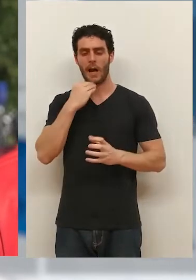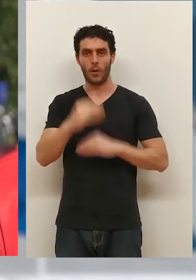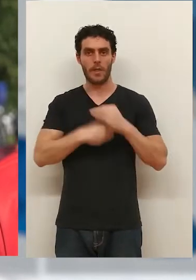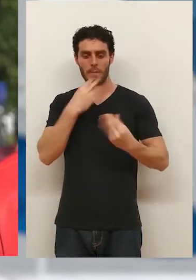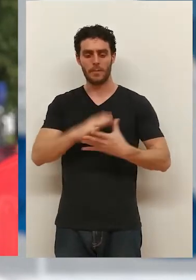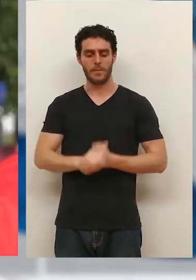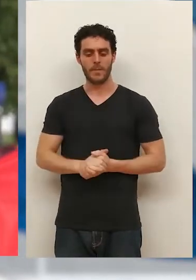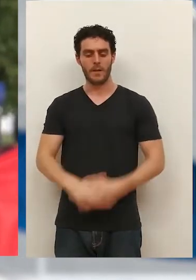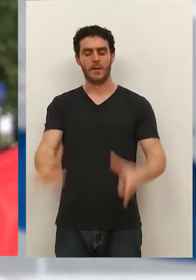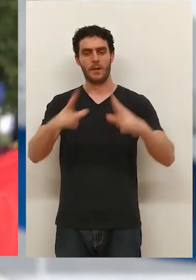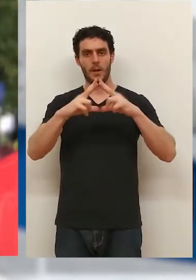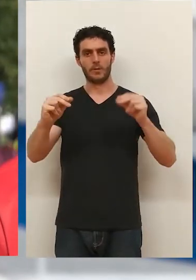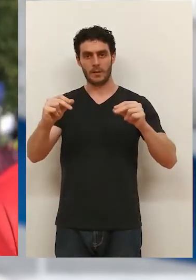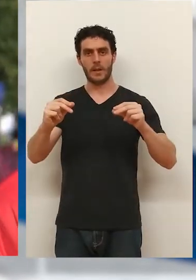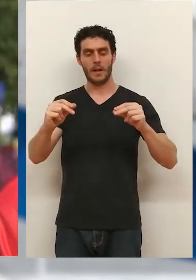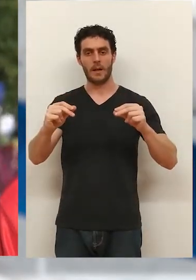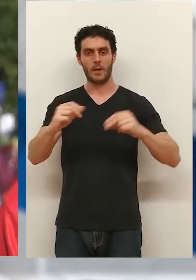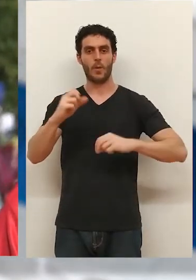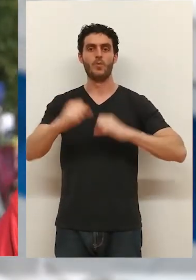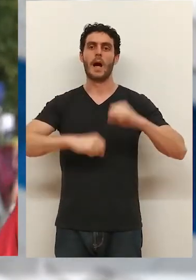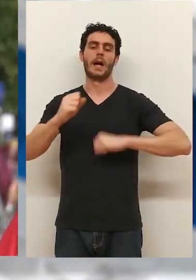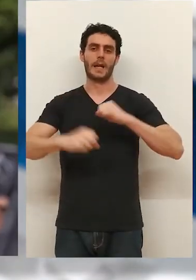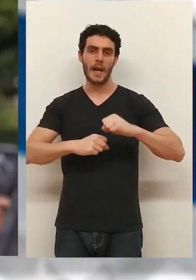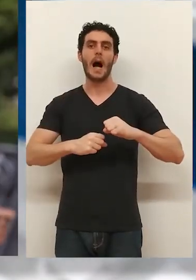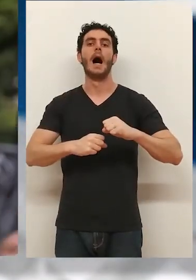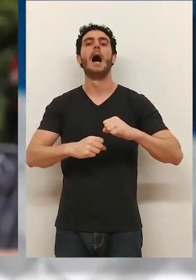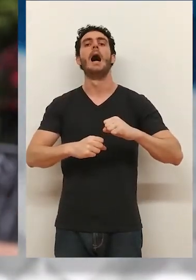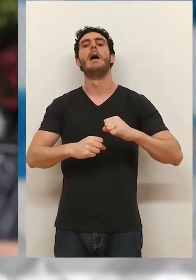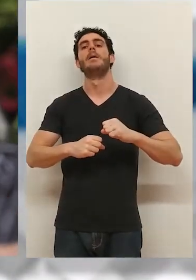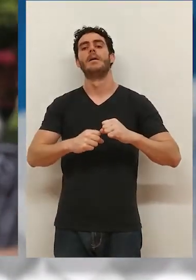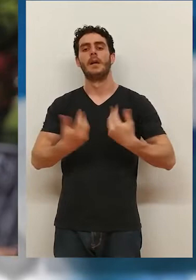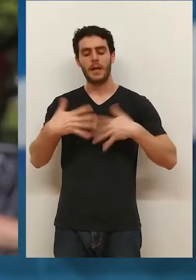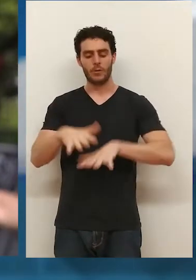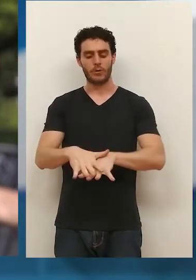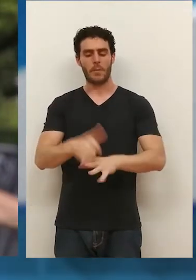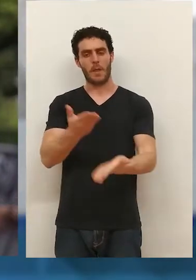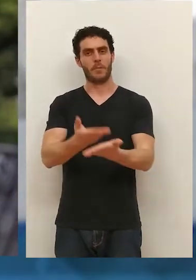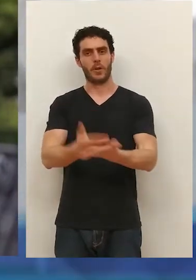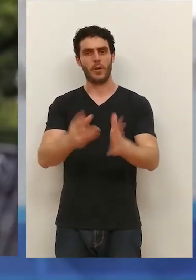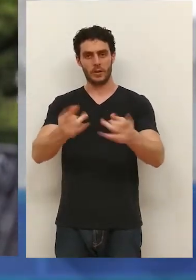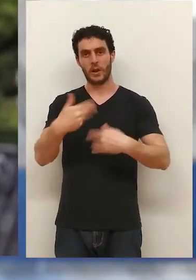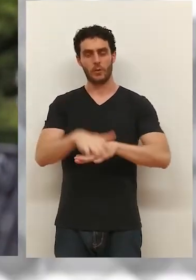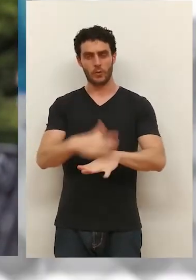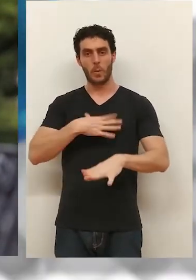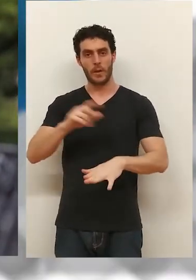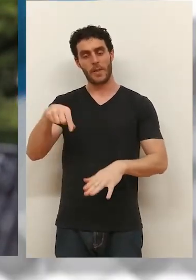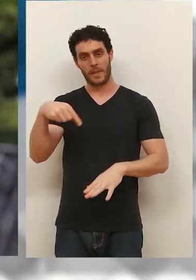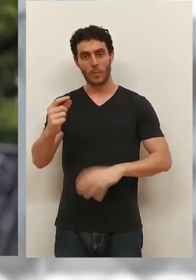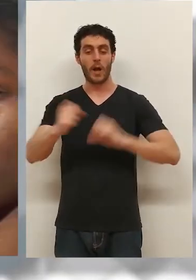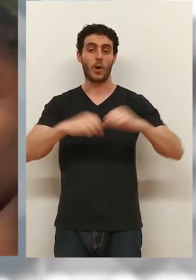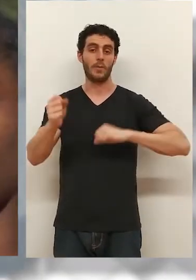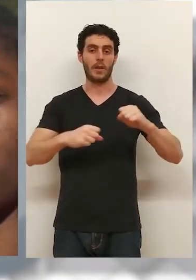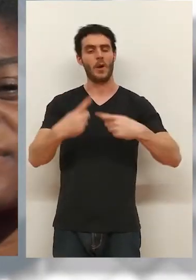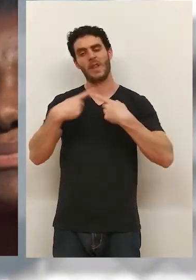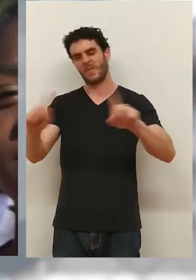la opción de competir y pues aquí estamos. A participar. Y empezar ya y terminar ya, porque si no me comen los